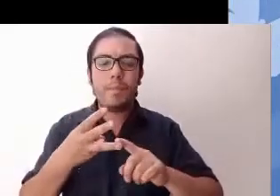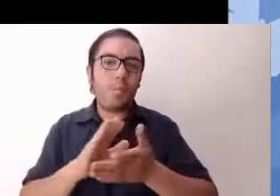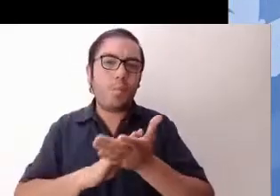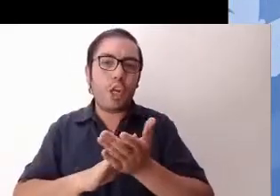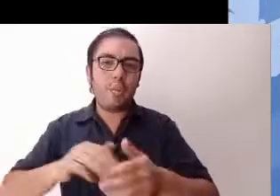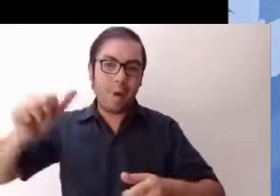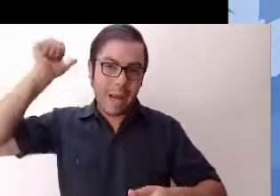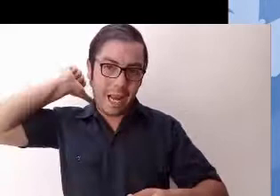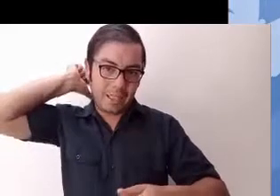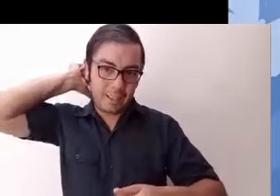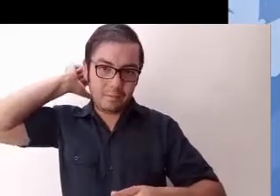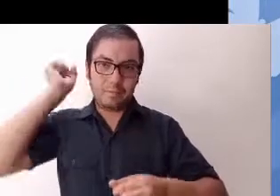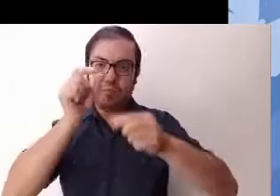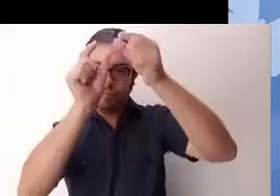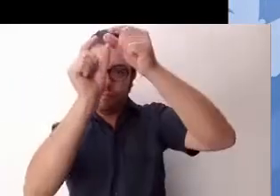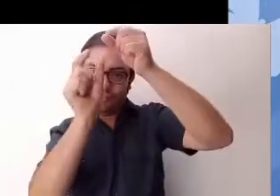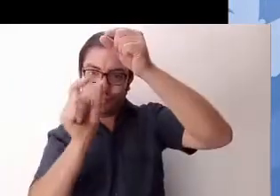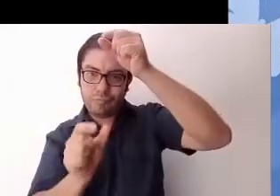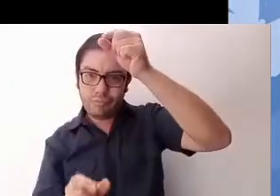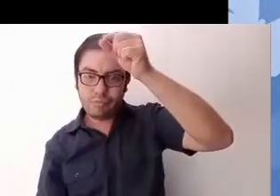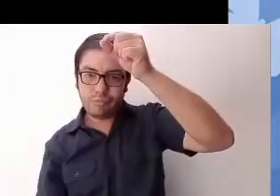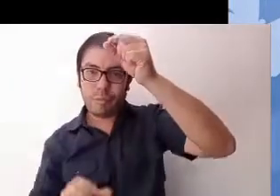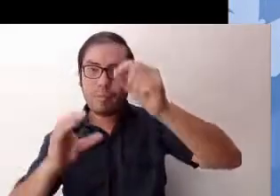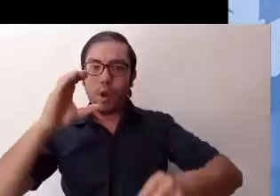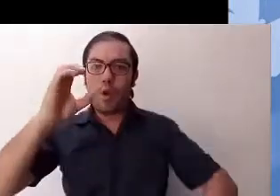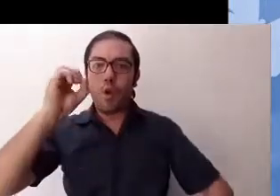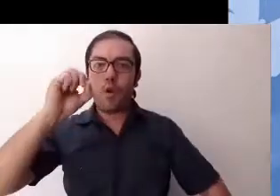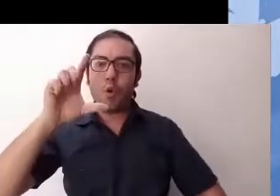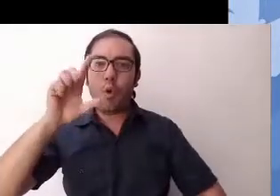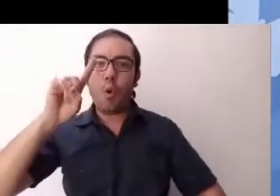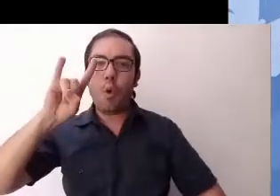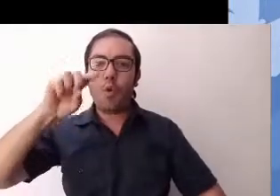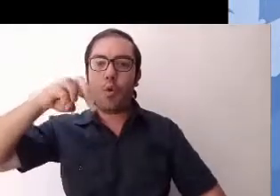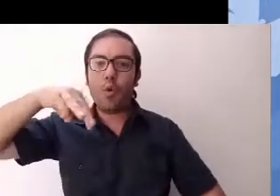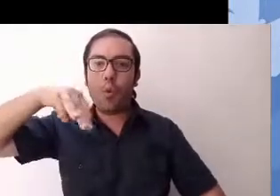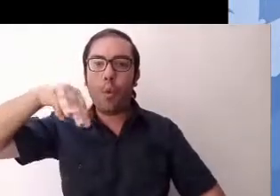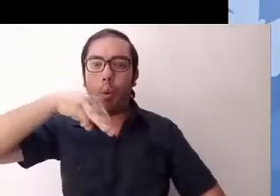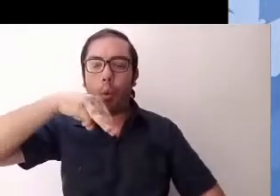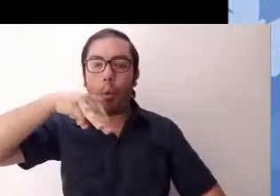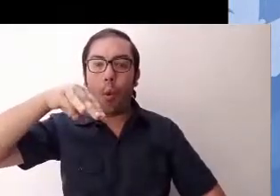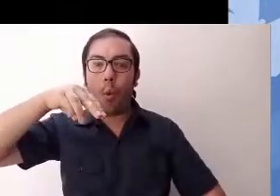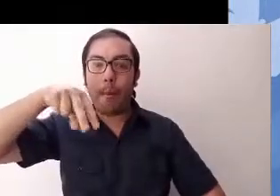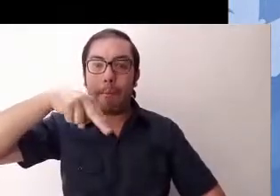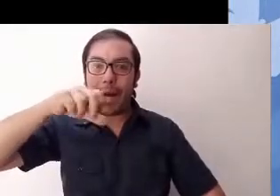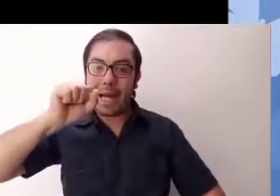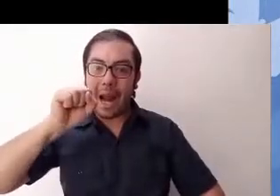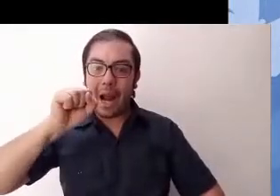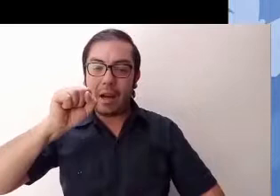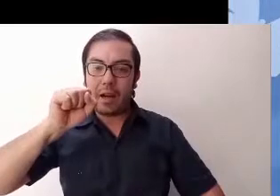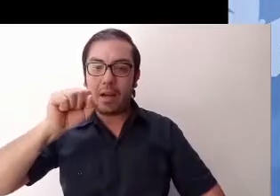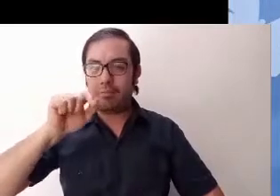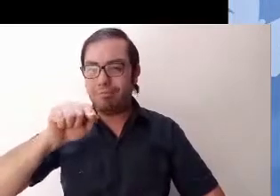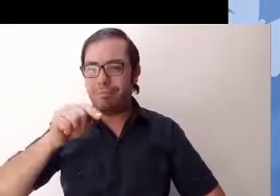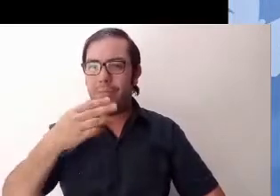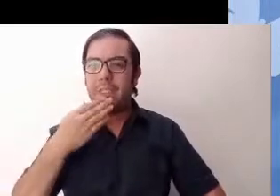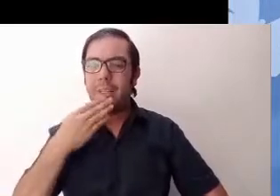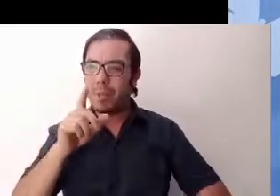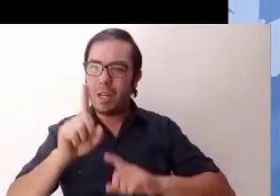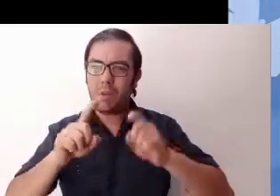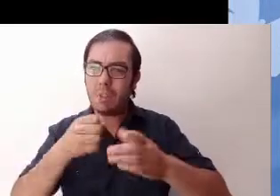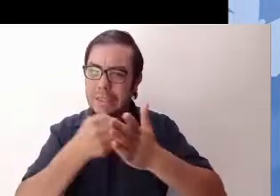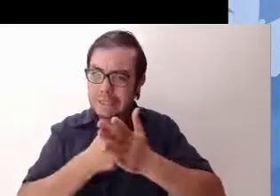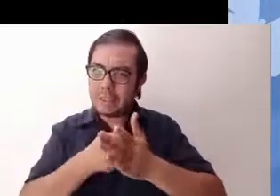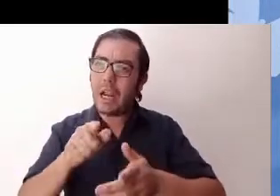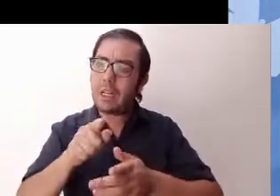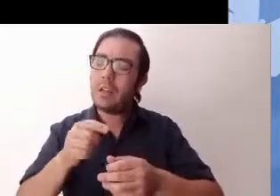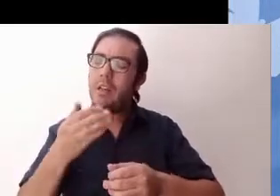y el cerebro, por lo tanto una lesión en esta vía puede generar algún tipo de problema, como por ejemplo el paro. Intoxicaciones